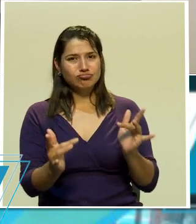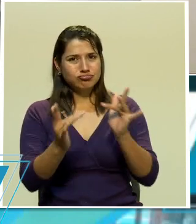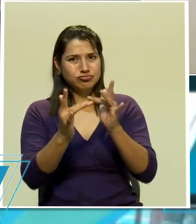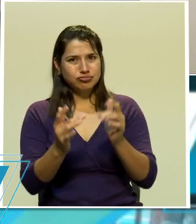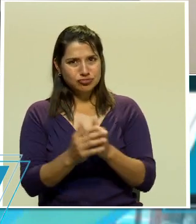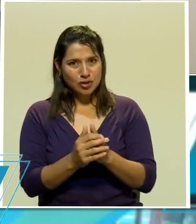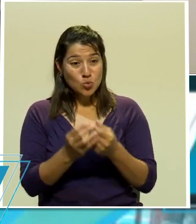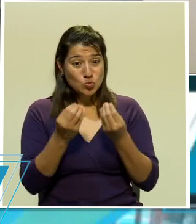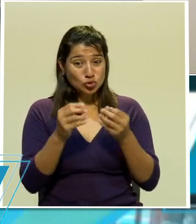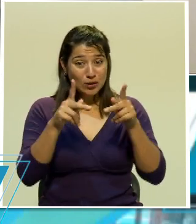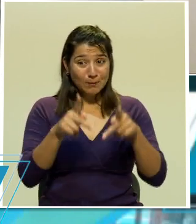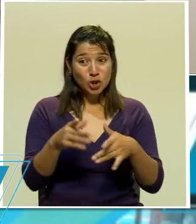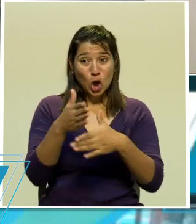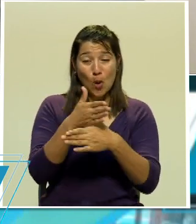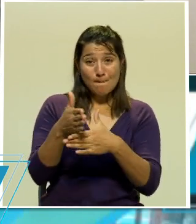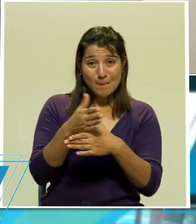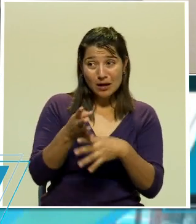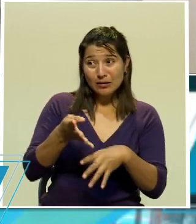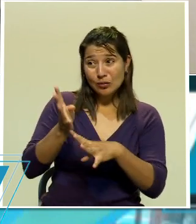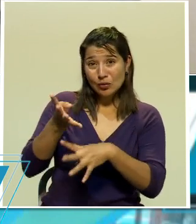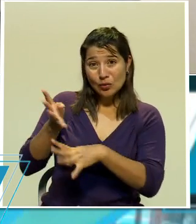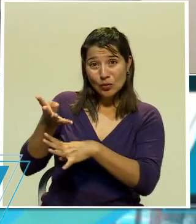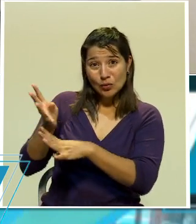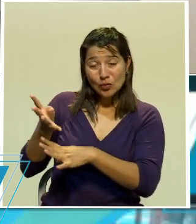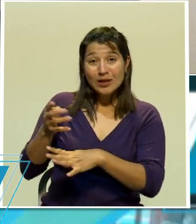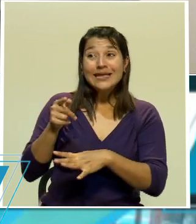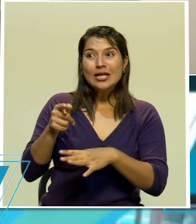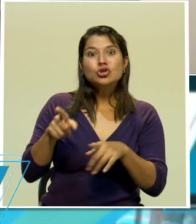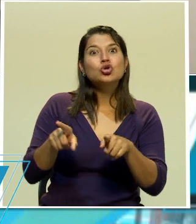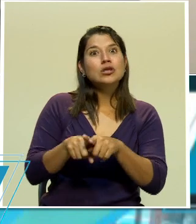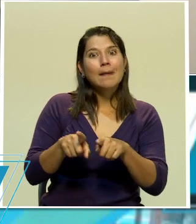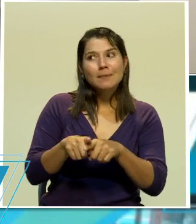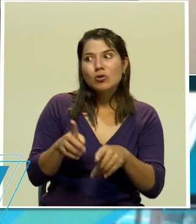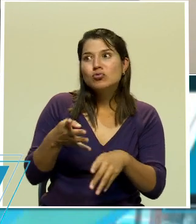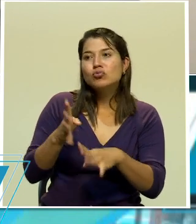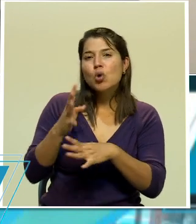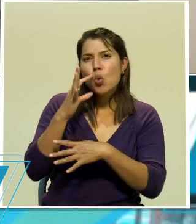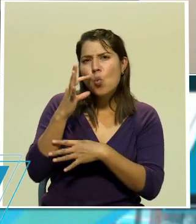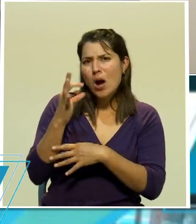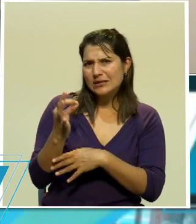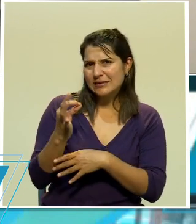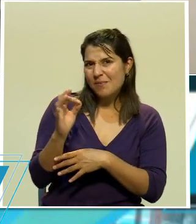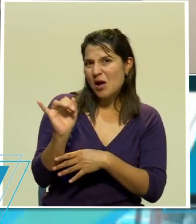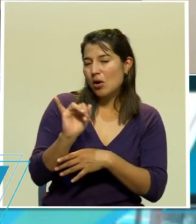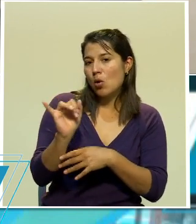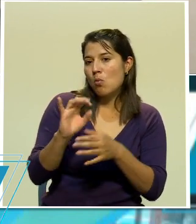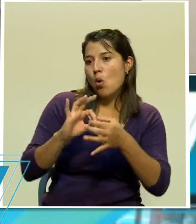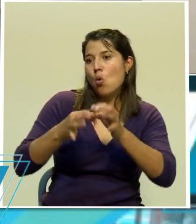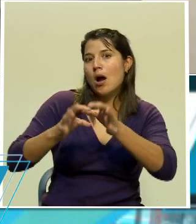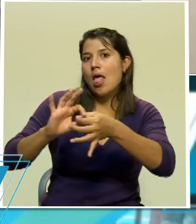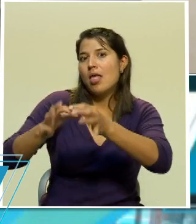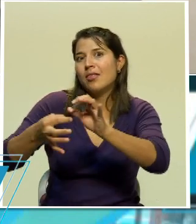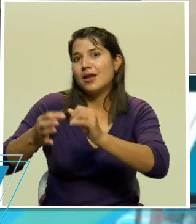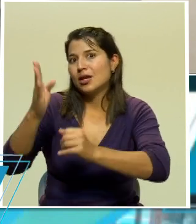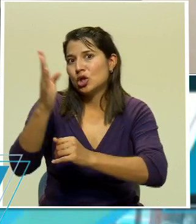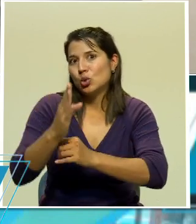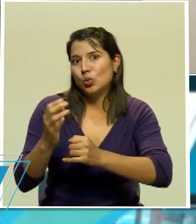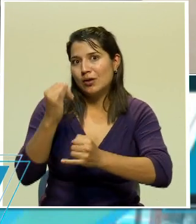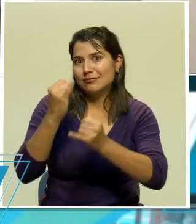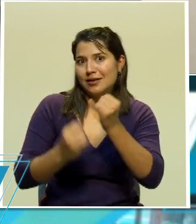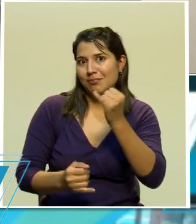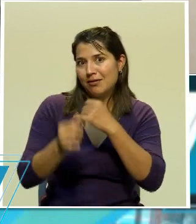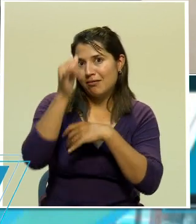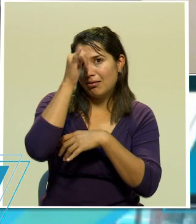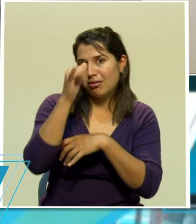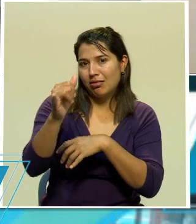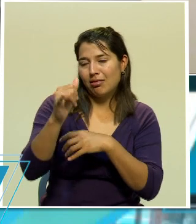y eso se alimenta en redes de WhatsApp, es una cadena interminable. Quizás,